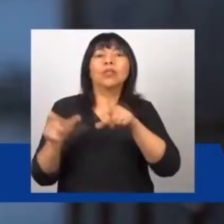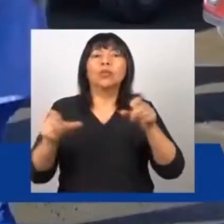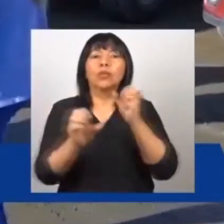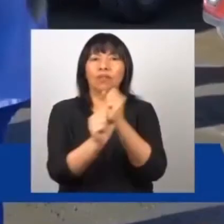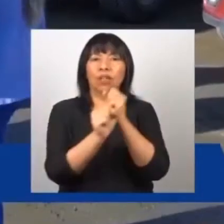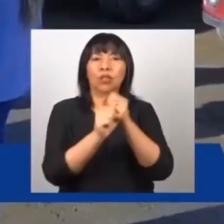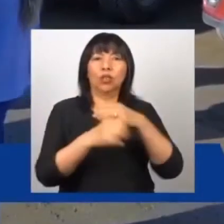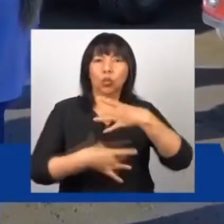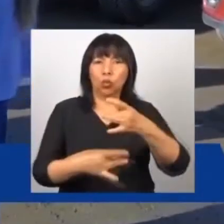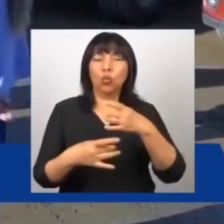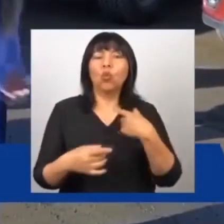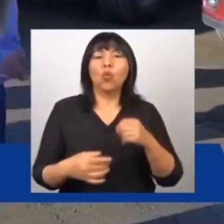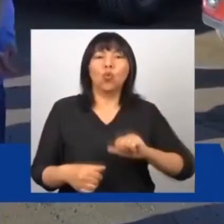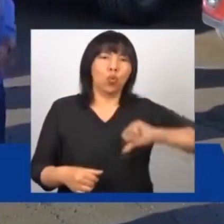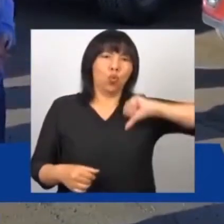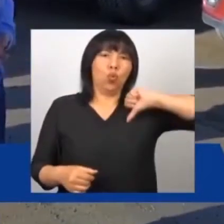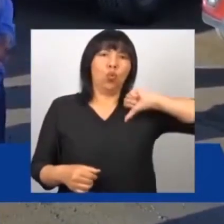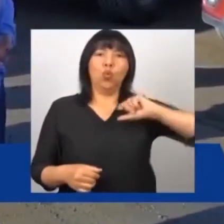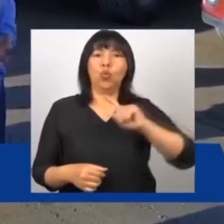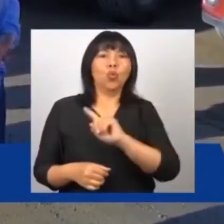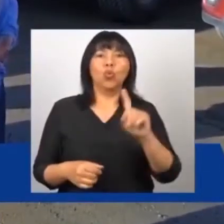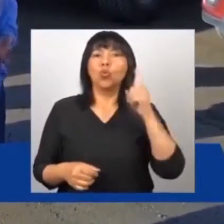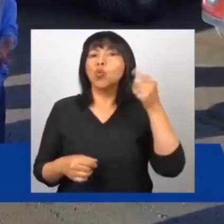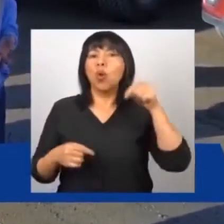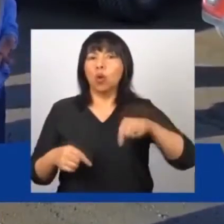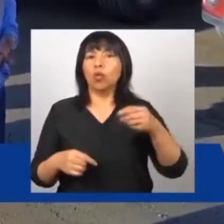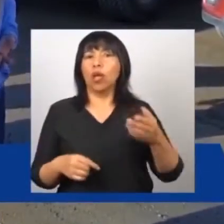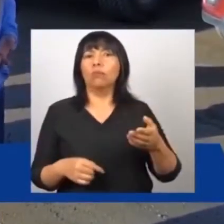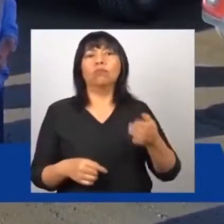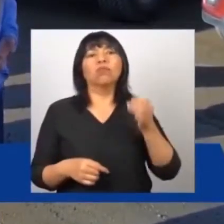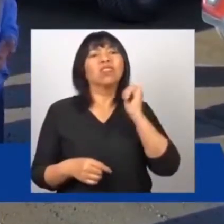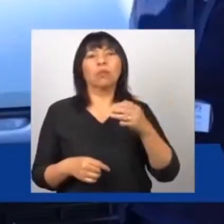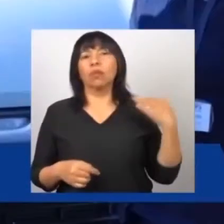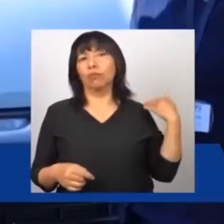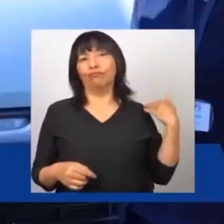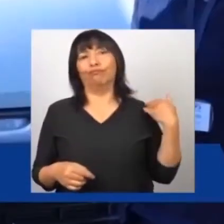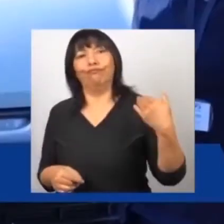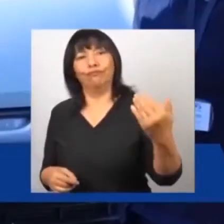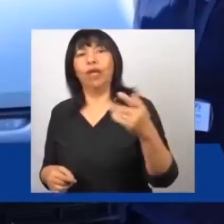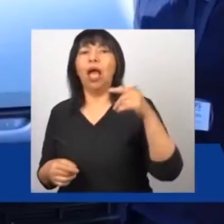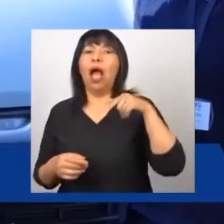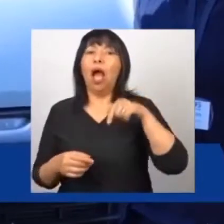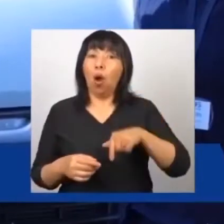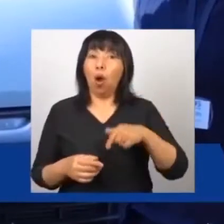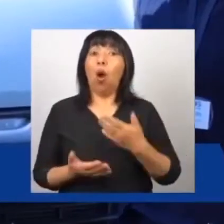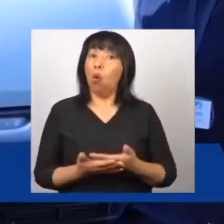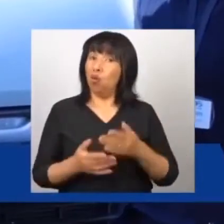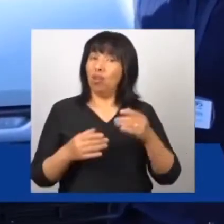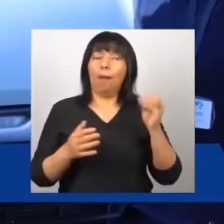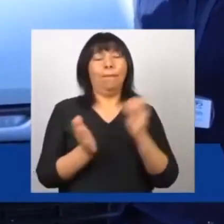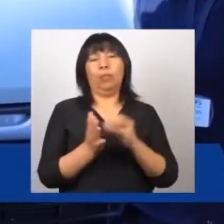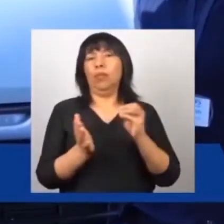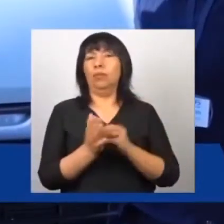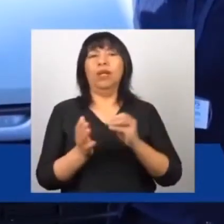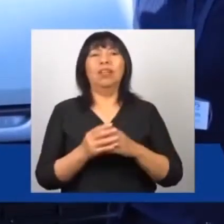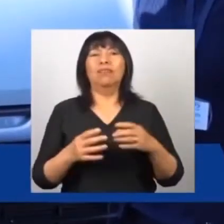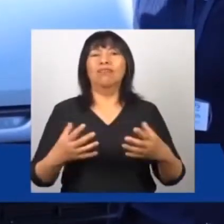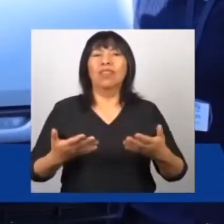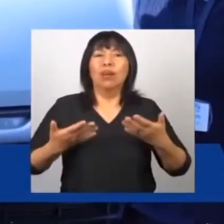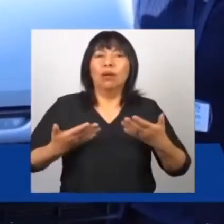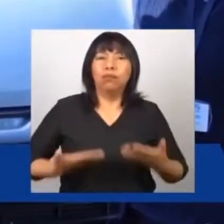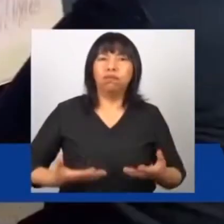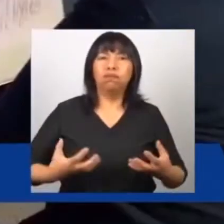del área de salud municipal, que ha sido un orgullo, no solamente ahora, sino de siempre, pero ahora con mucha más carga de